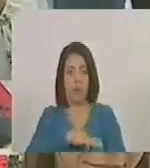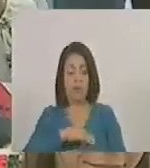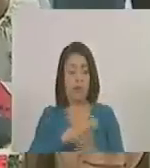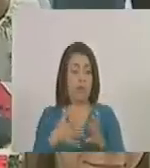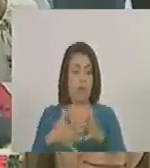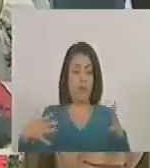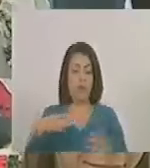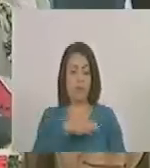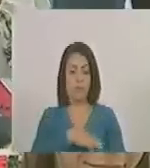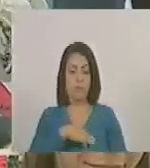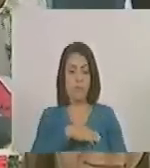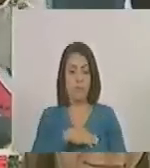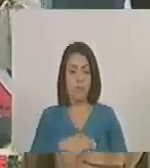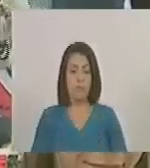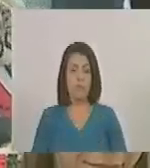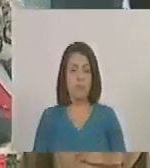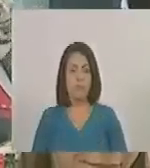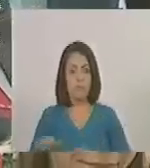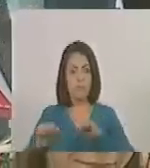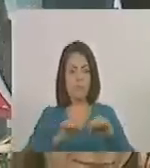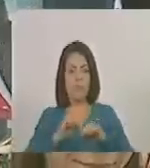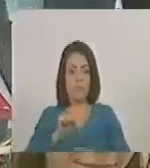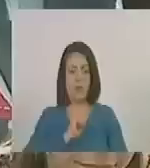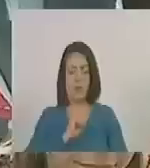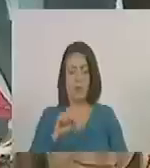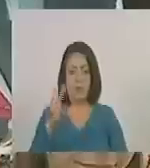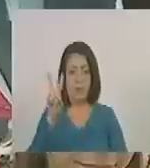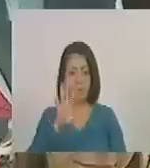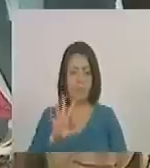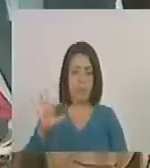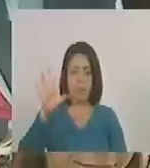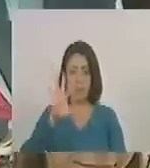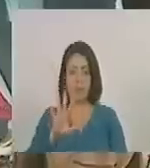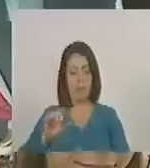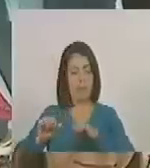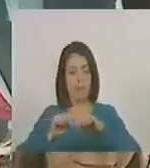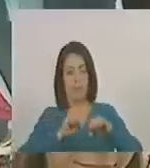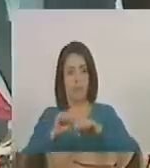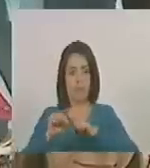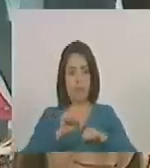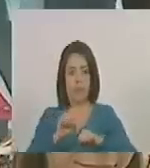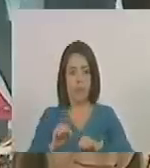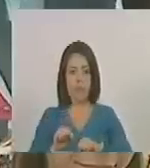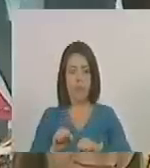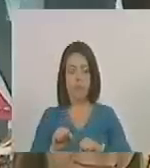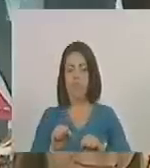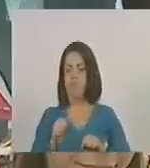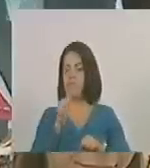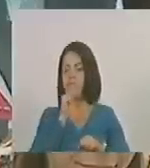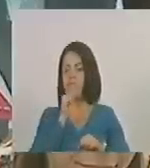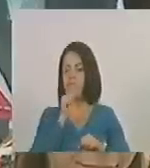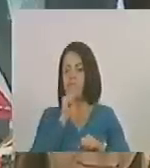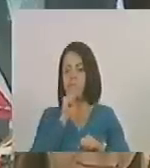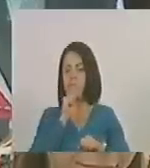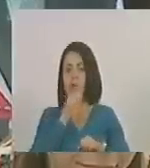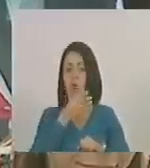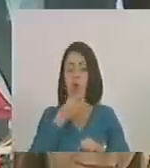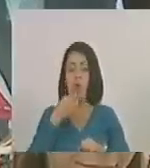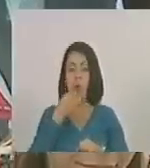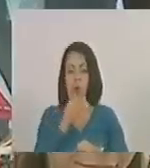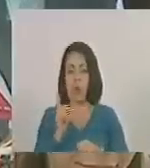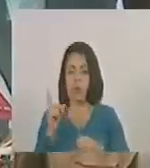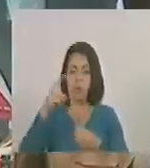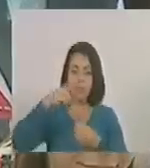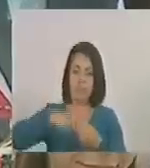grandes misiones, que es el movimiento Somos Venezuela. Un movimiento compuesto en su mayoría por